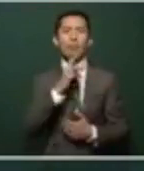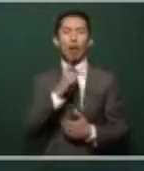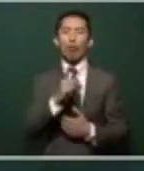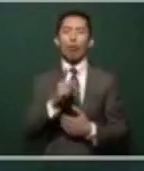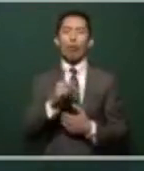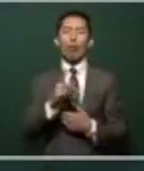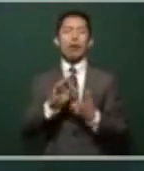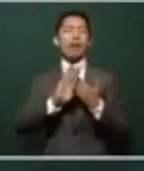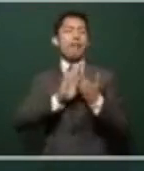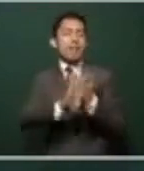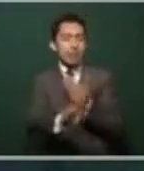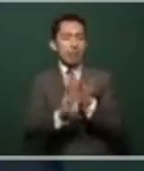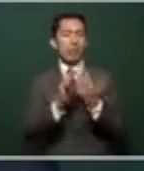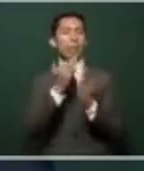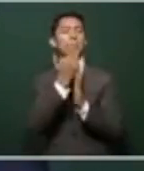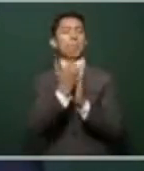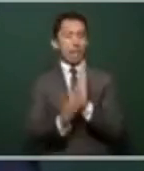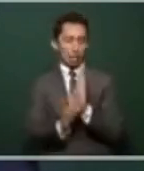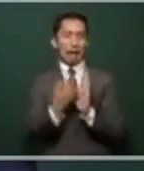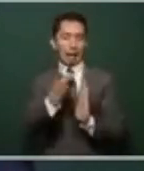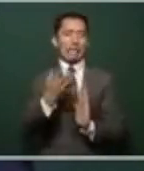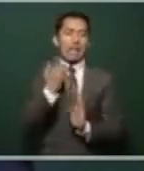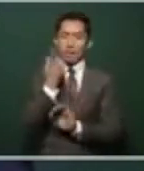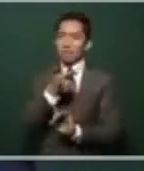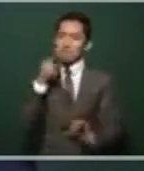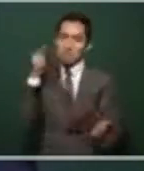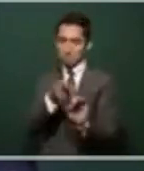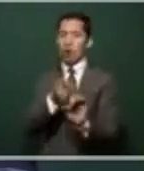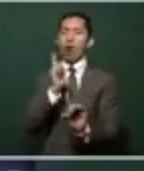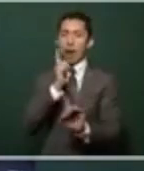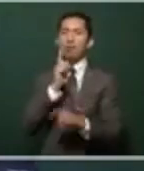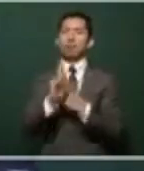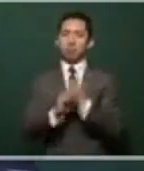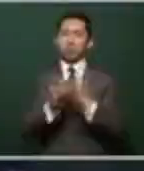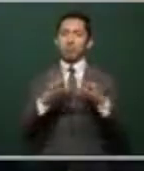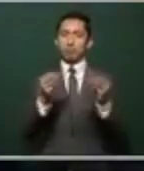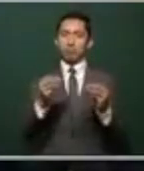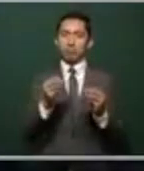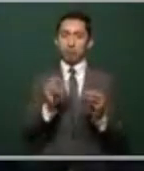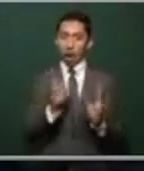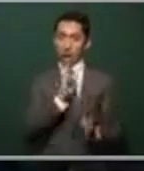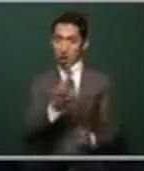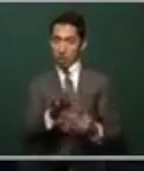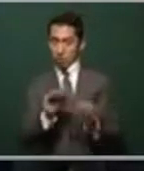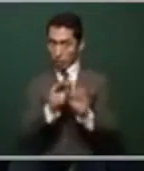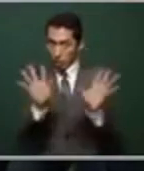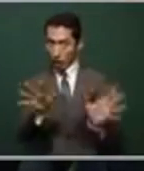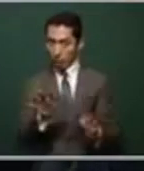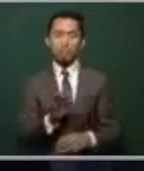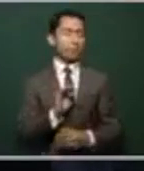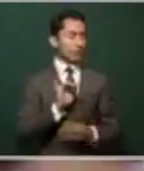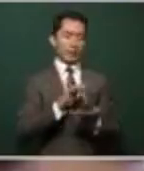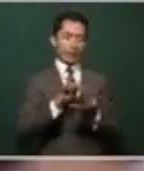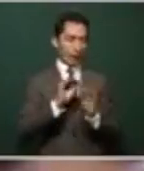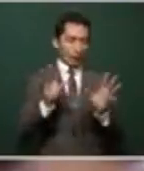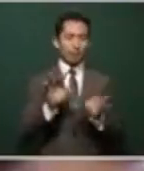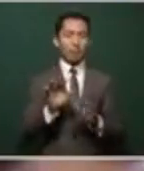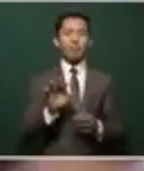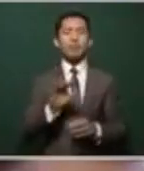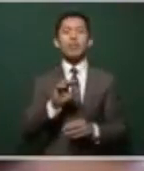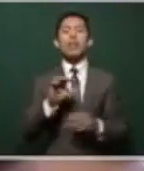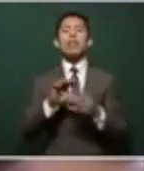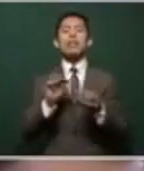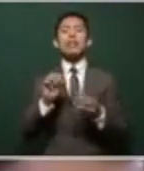evitando, eso es lo que queremos resolver. No sé si contesté tu pregunta. Sí, claro. Y respecto a los